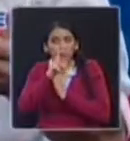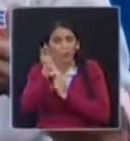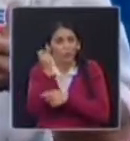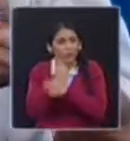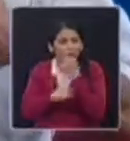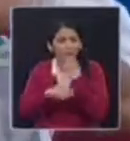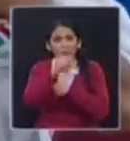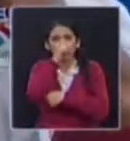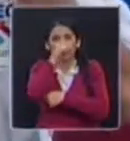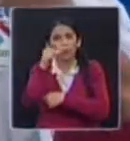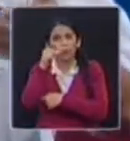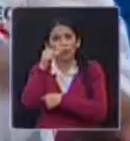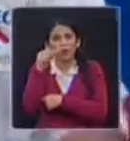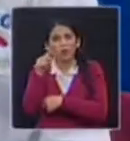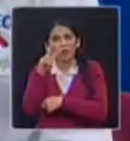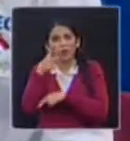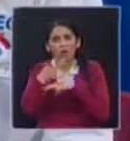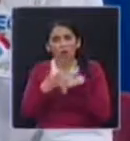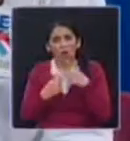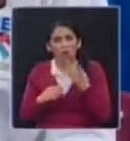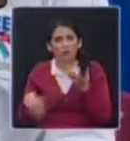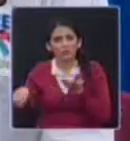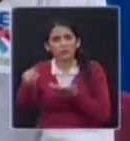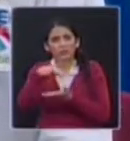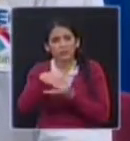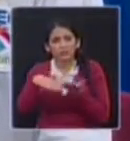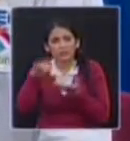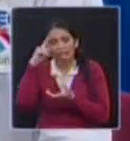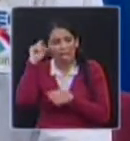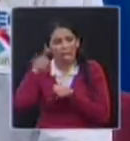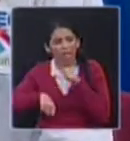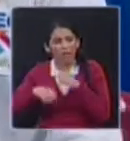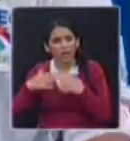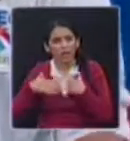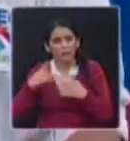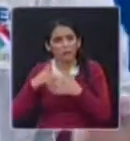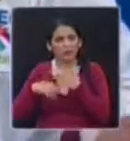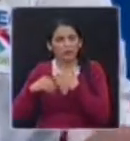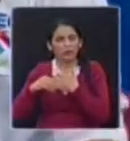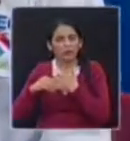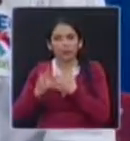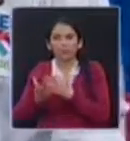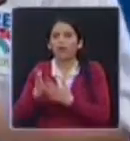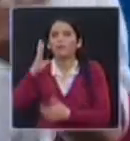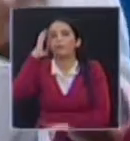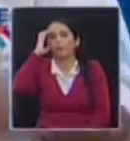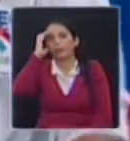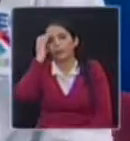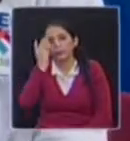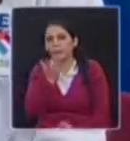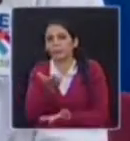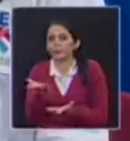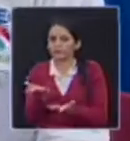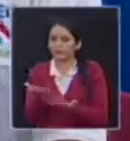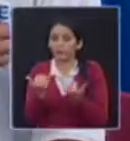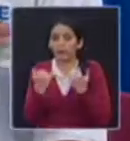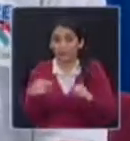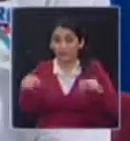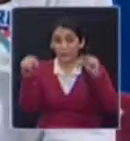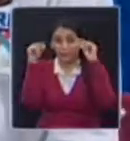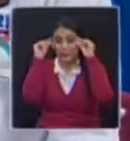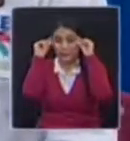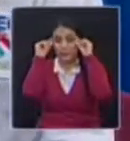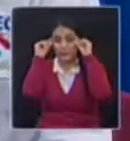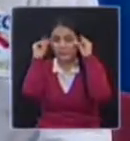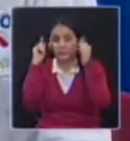dañando a nuestros niños, a nuestra juventud. Y eso pues tiene que acabar. Por eso Guillermo Lasso ha dicho, va